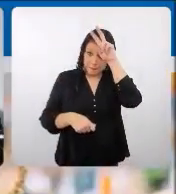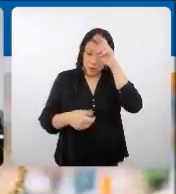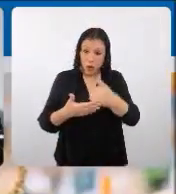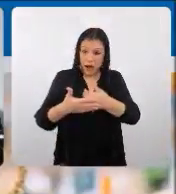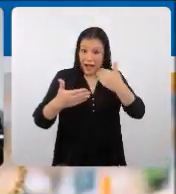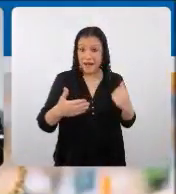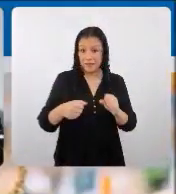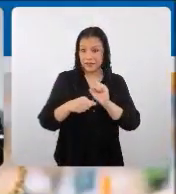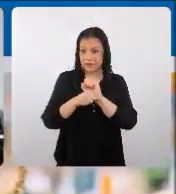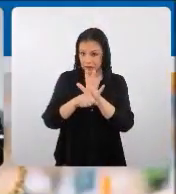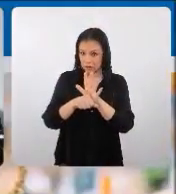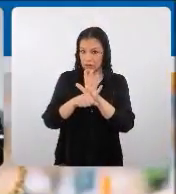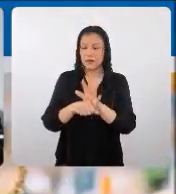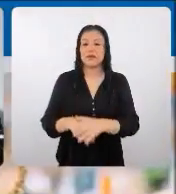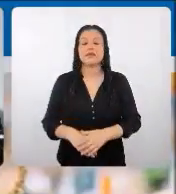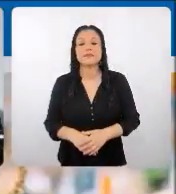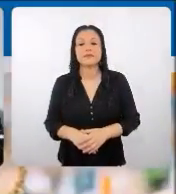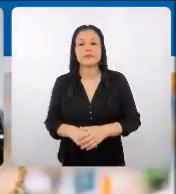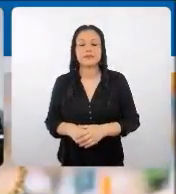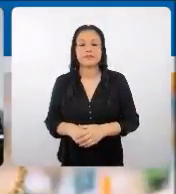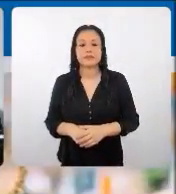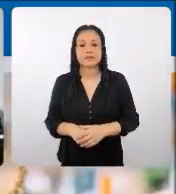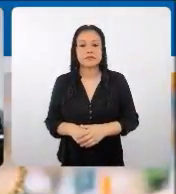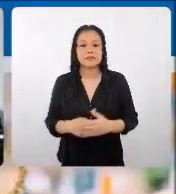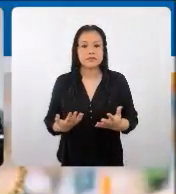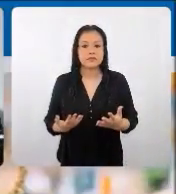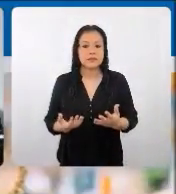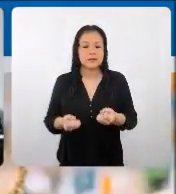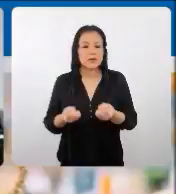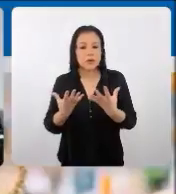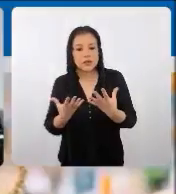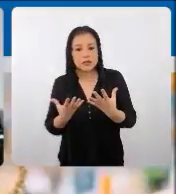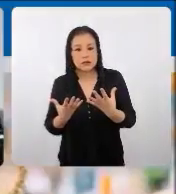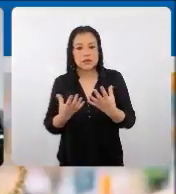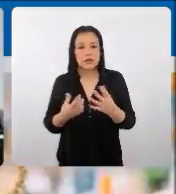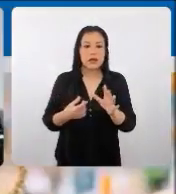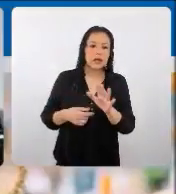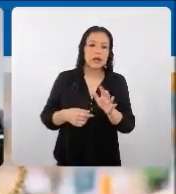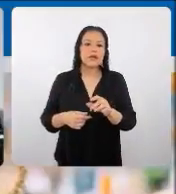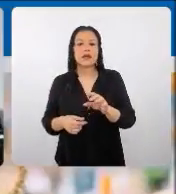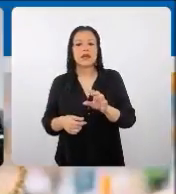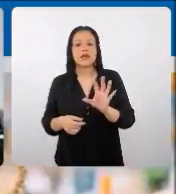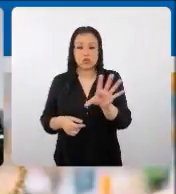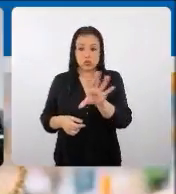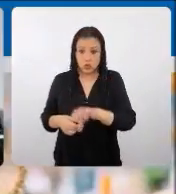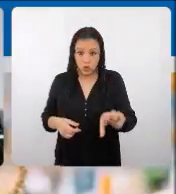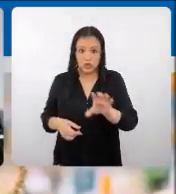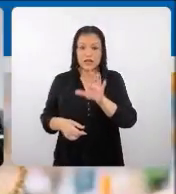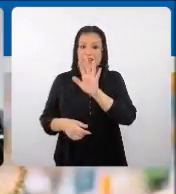pandemia, es de los